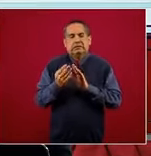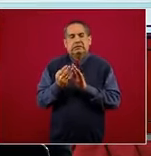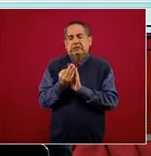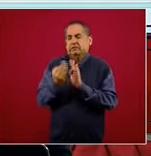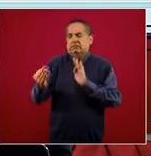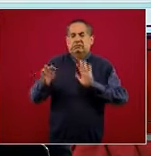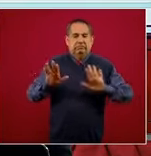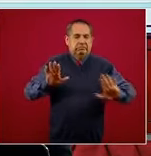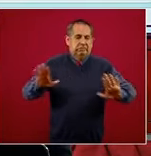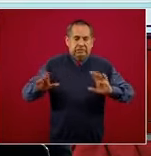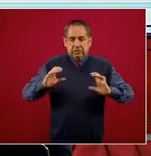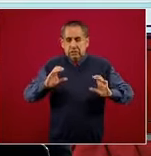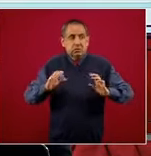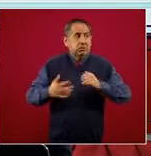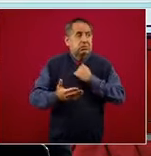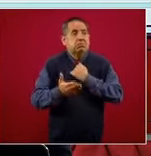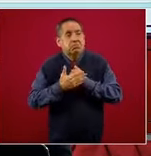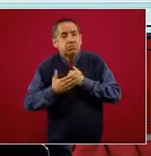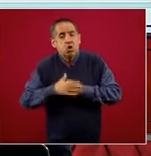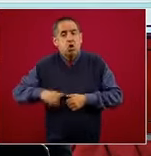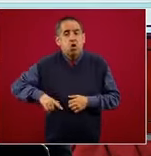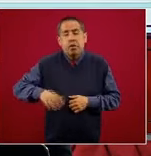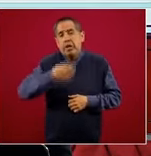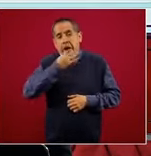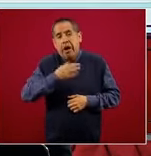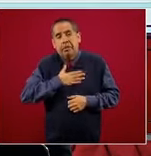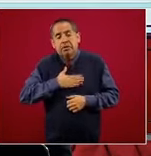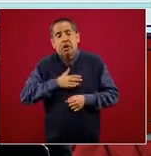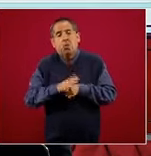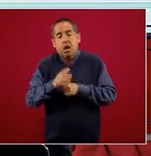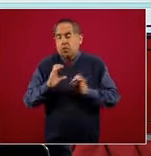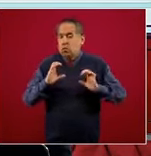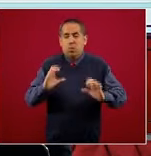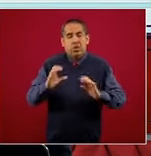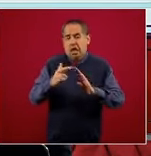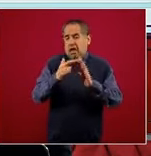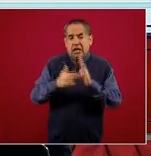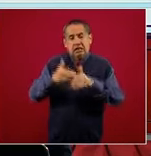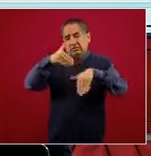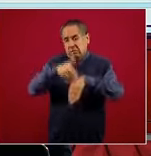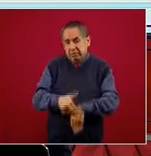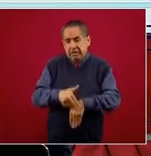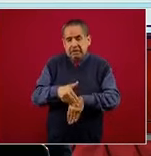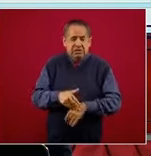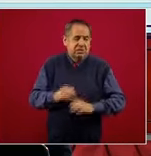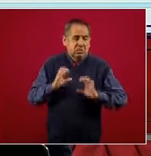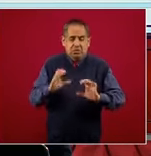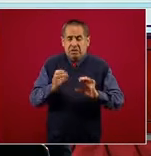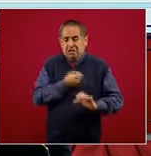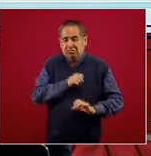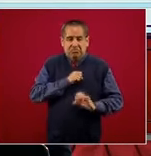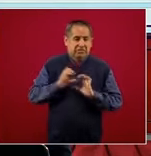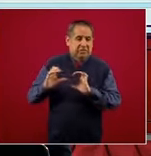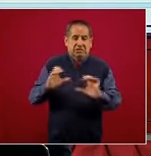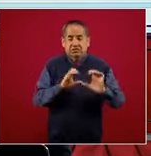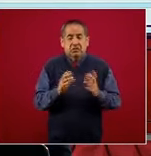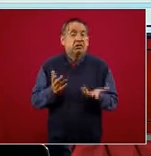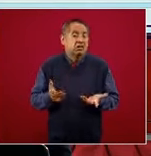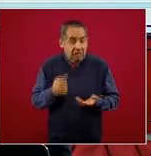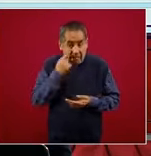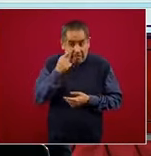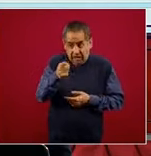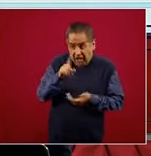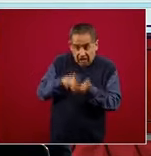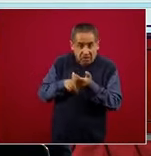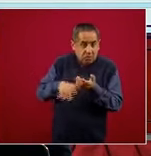implementando, estar atento de las instrucciones de los gobiernos, tanto estatales como municipales, porque si me encuentro en